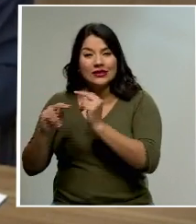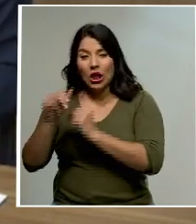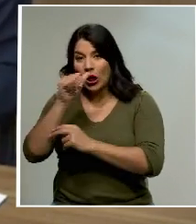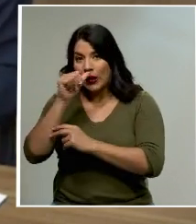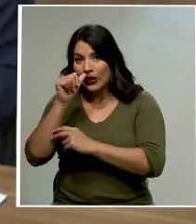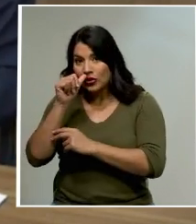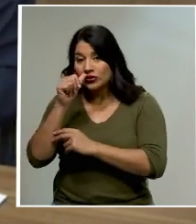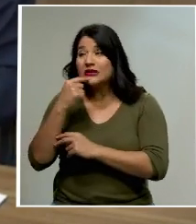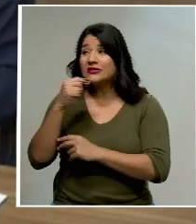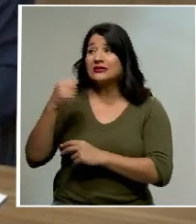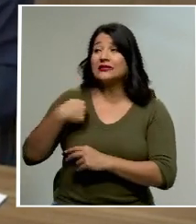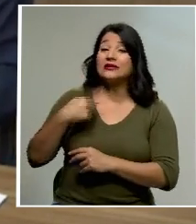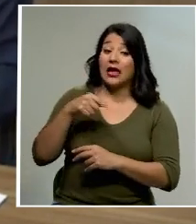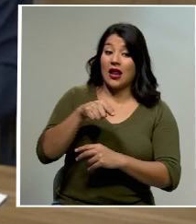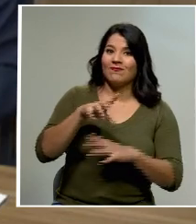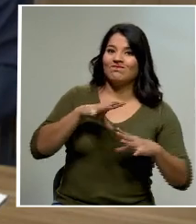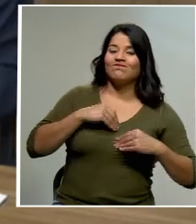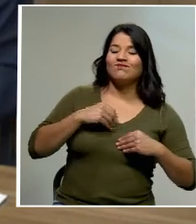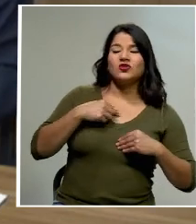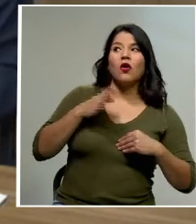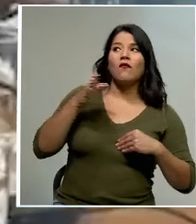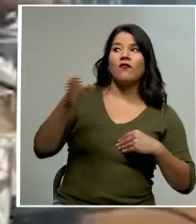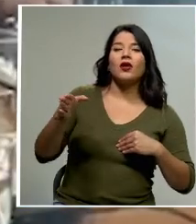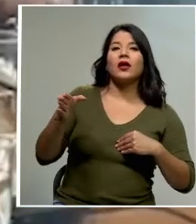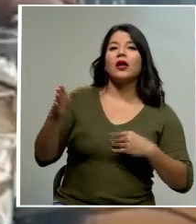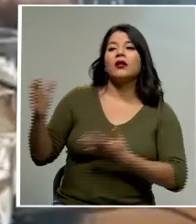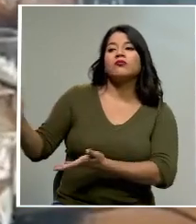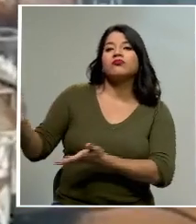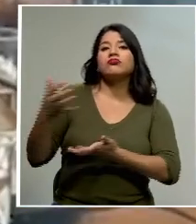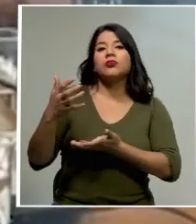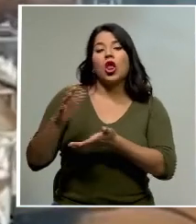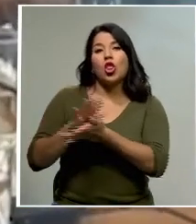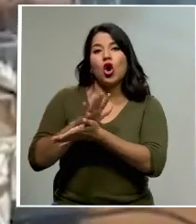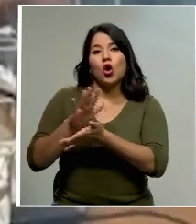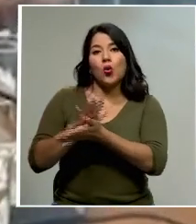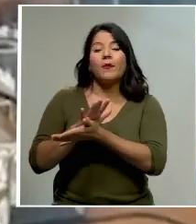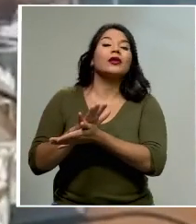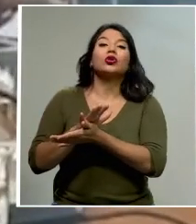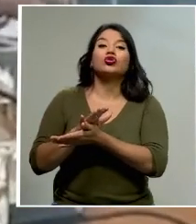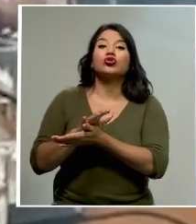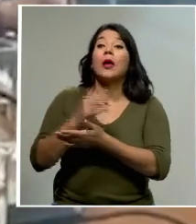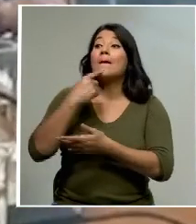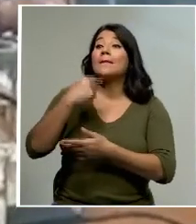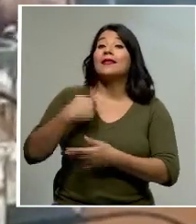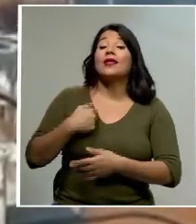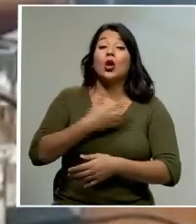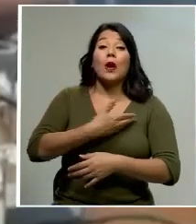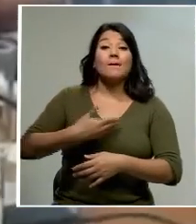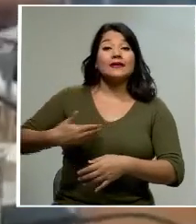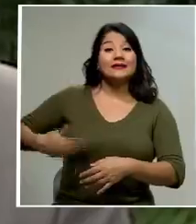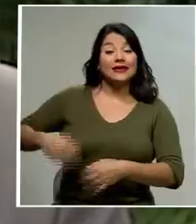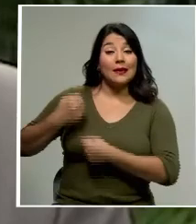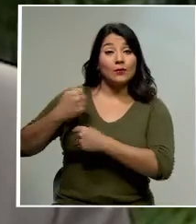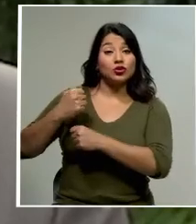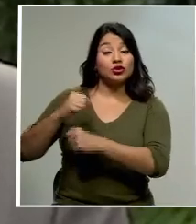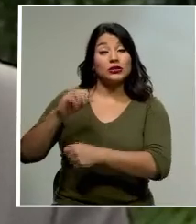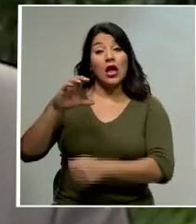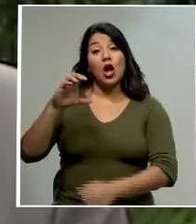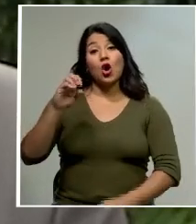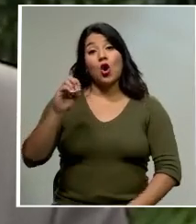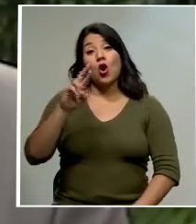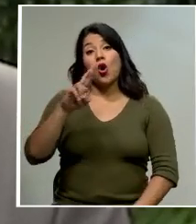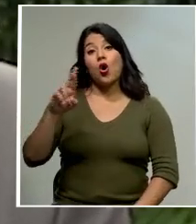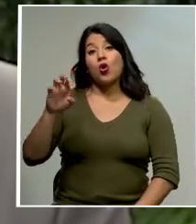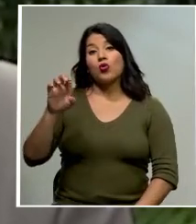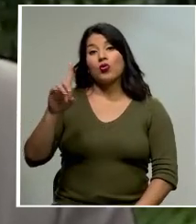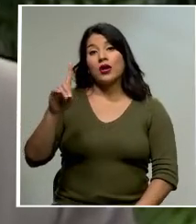fue a recoger unos documentos que le había enviado el presidente municipal de Corredores, Bernabé Chavarría. Esto sobre unas